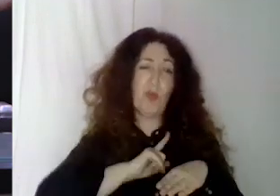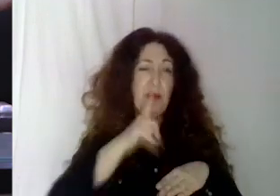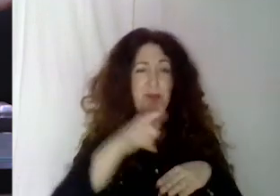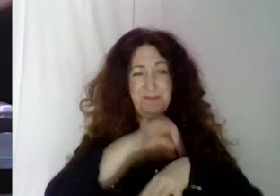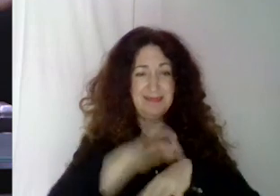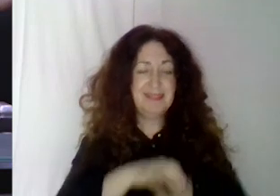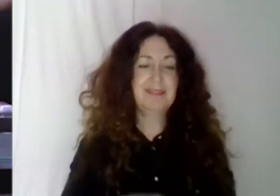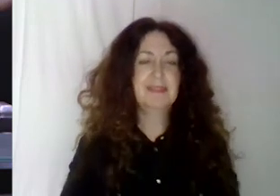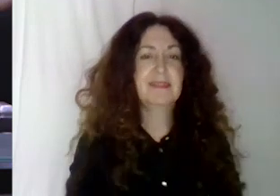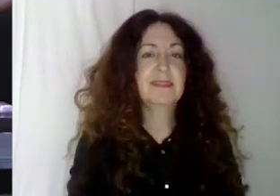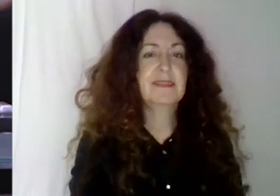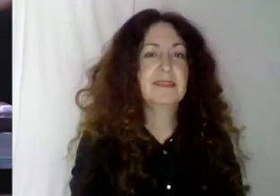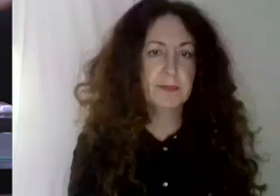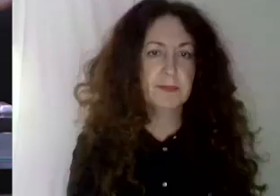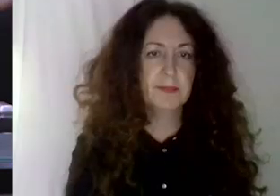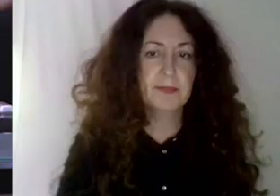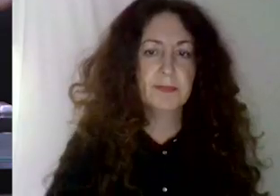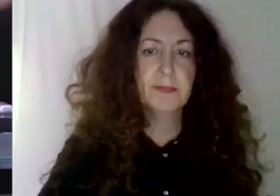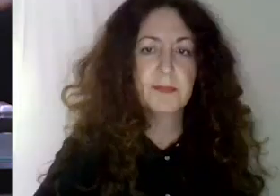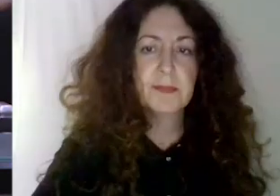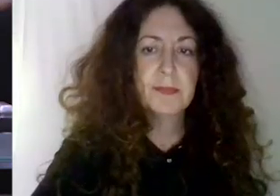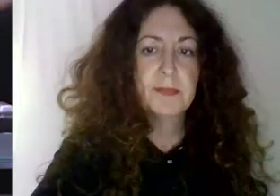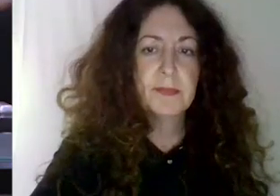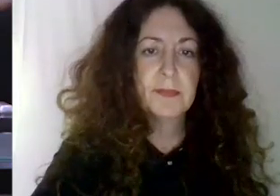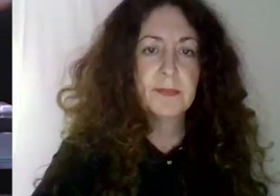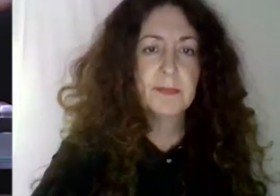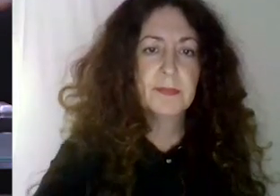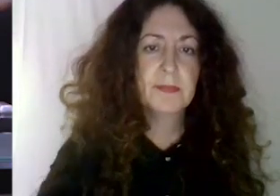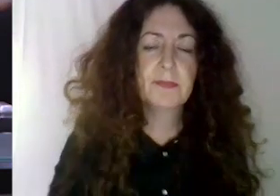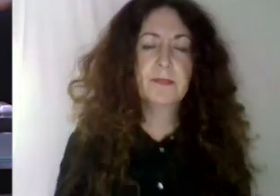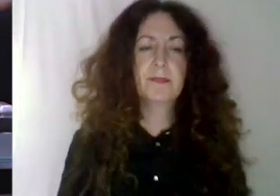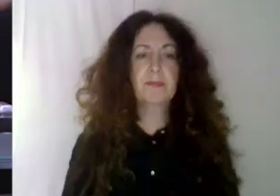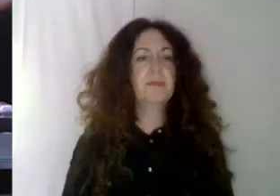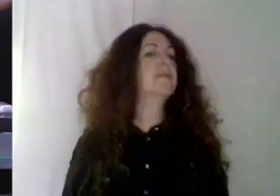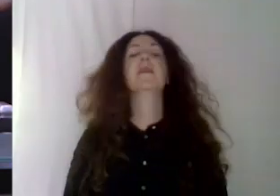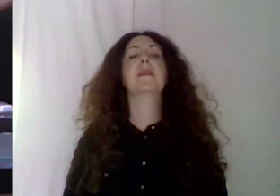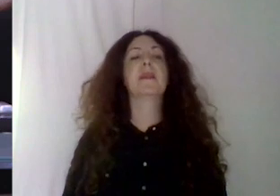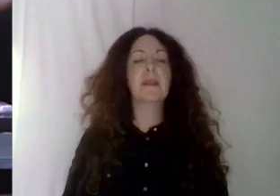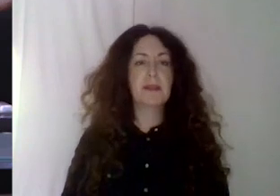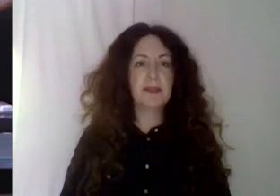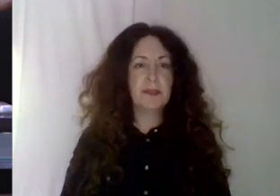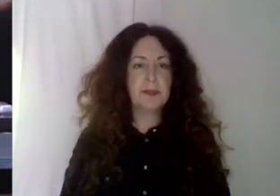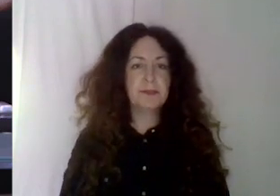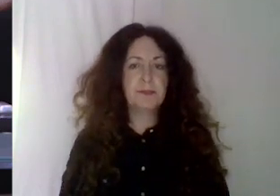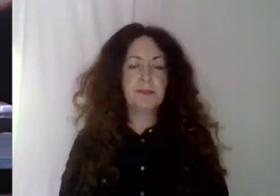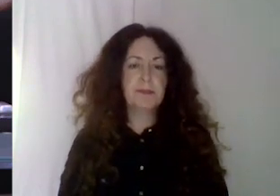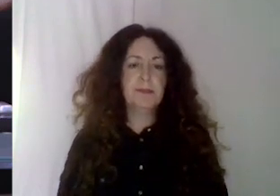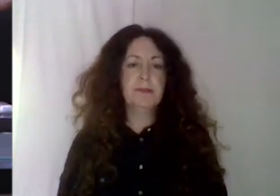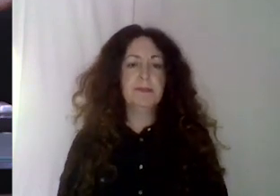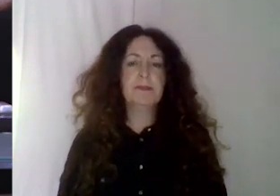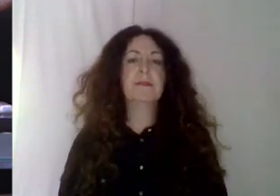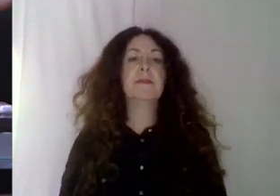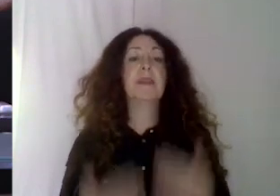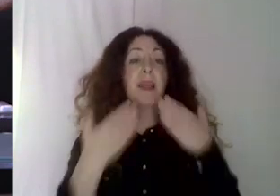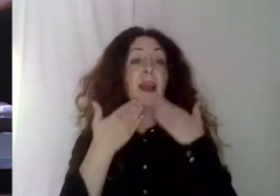Es decir, quizá ahí es donde debamos otra vez volver a establecer una frontera entre lo que